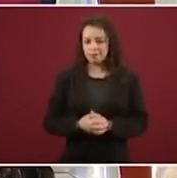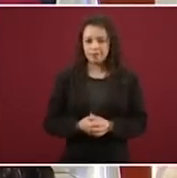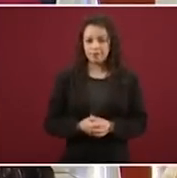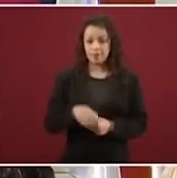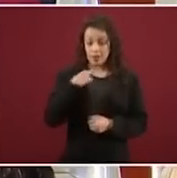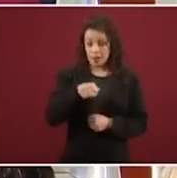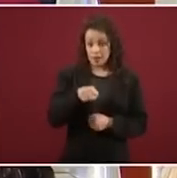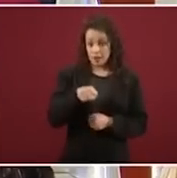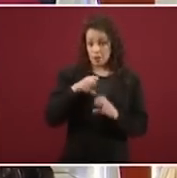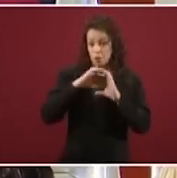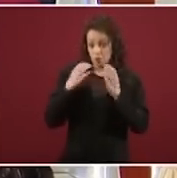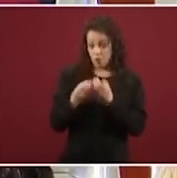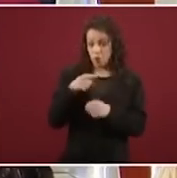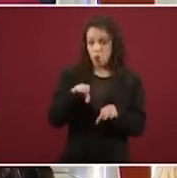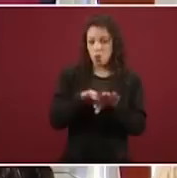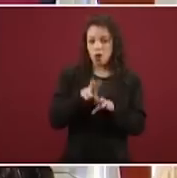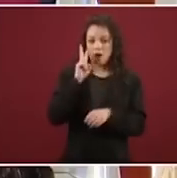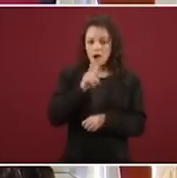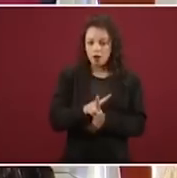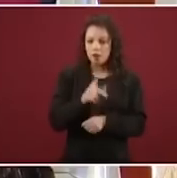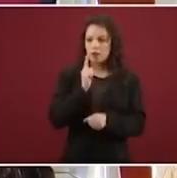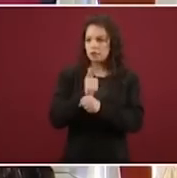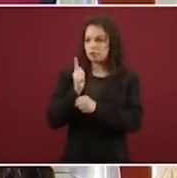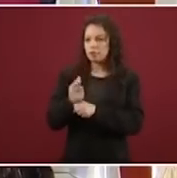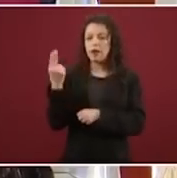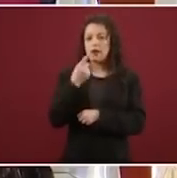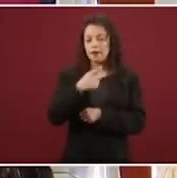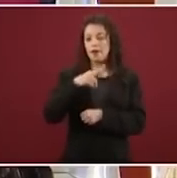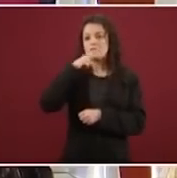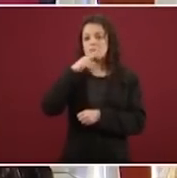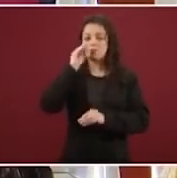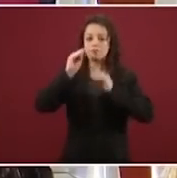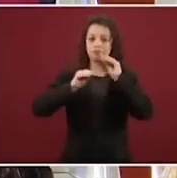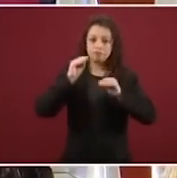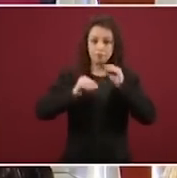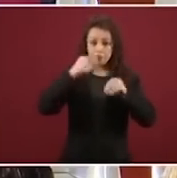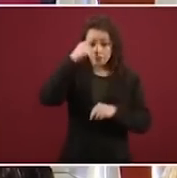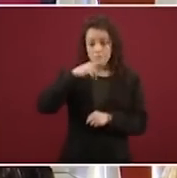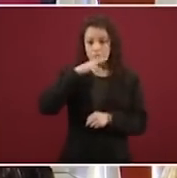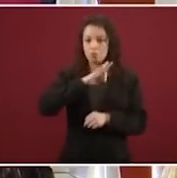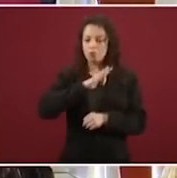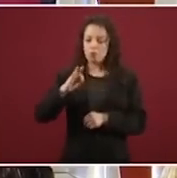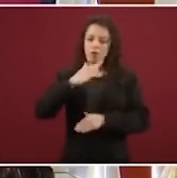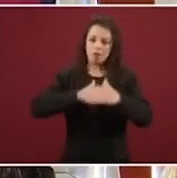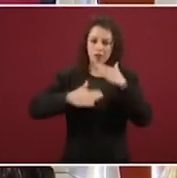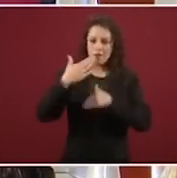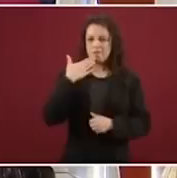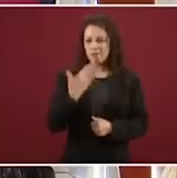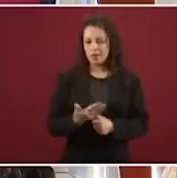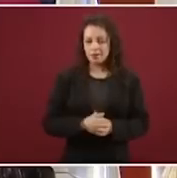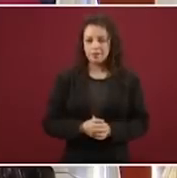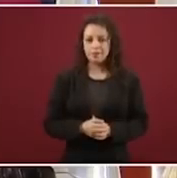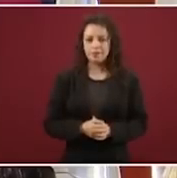supervisar los trabajos de mejora en los planteles e informar a la Asamblea de su inicio y avance, así como rendir cuentas